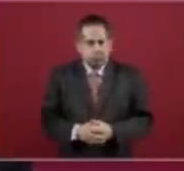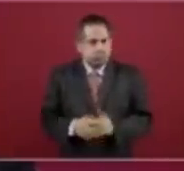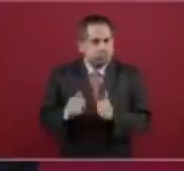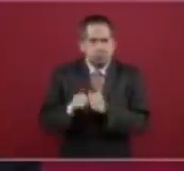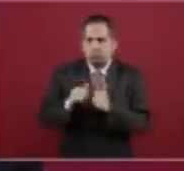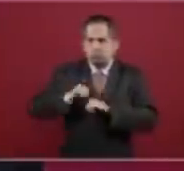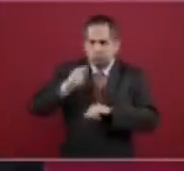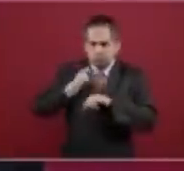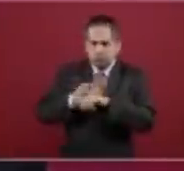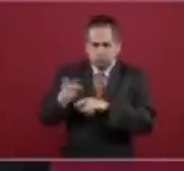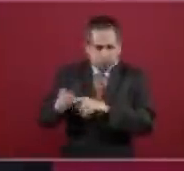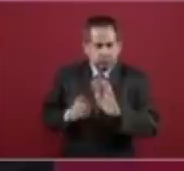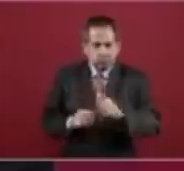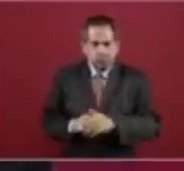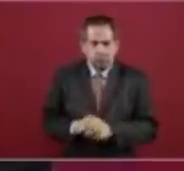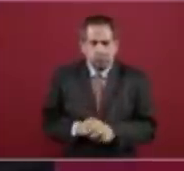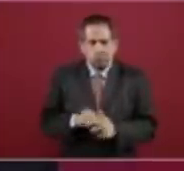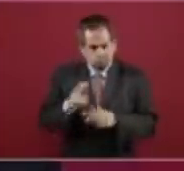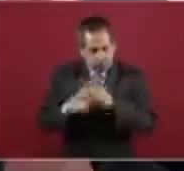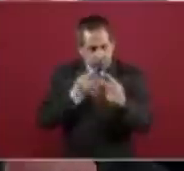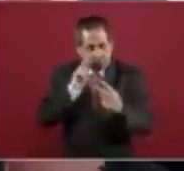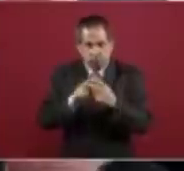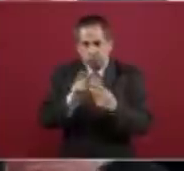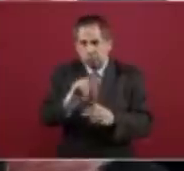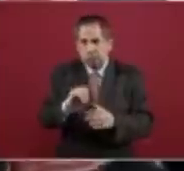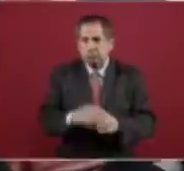competente. Por eso, lo vemos.